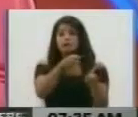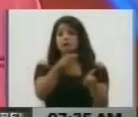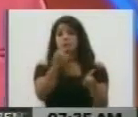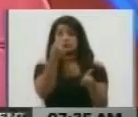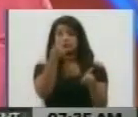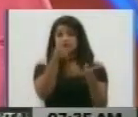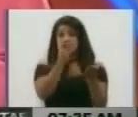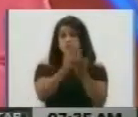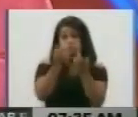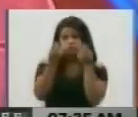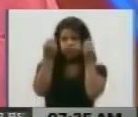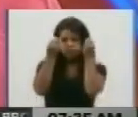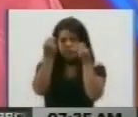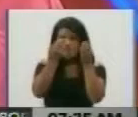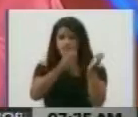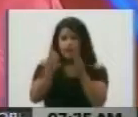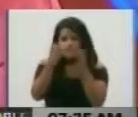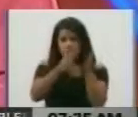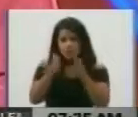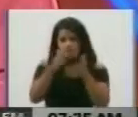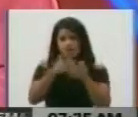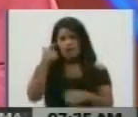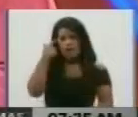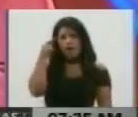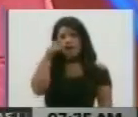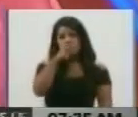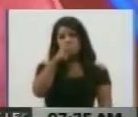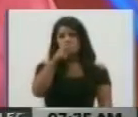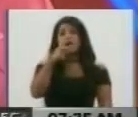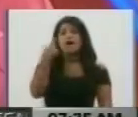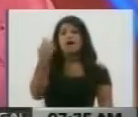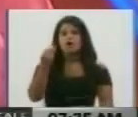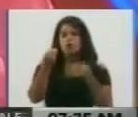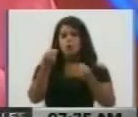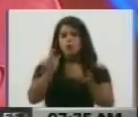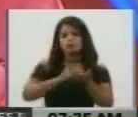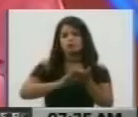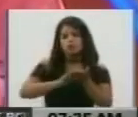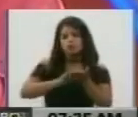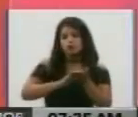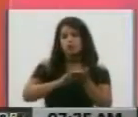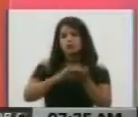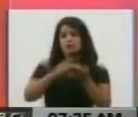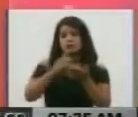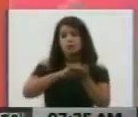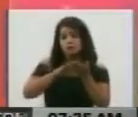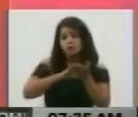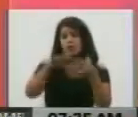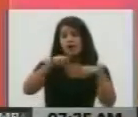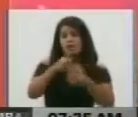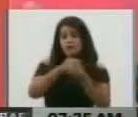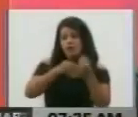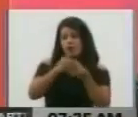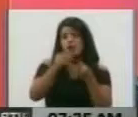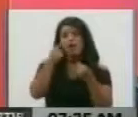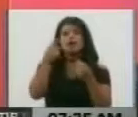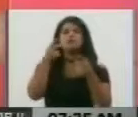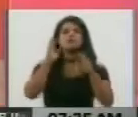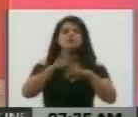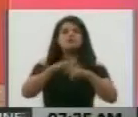es cómo establecer una solución neoliberal capitalista a lo que es una